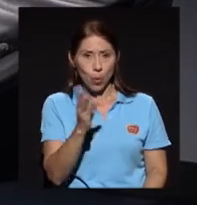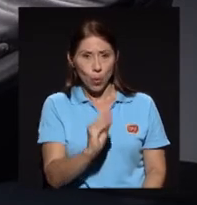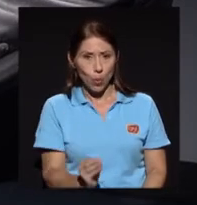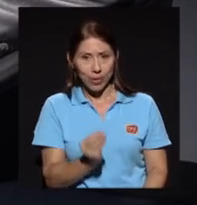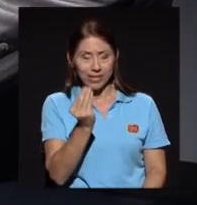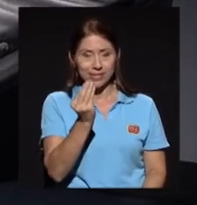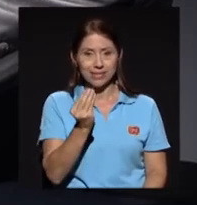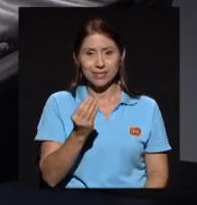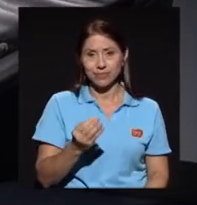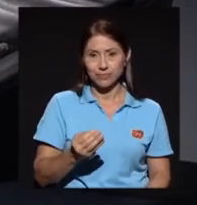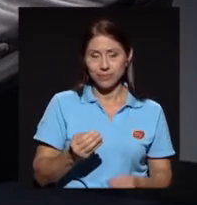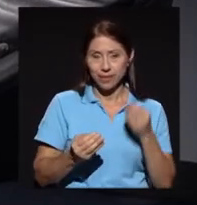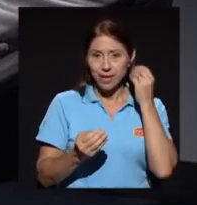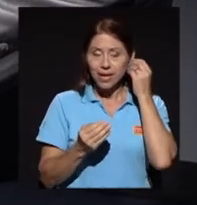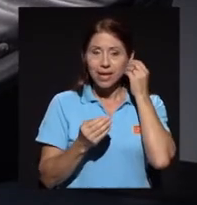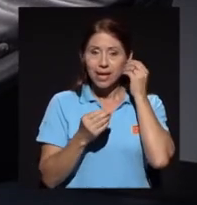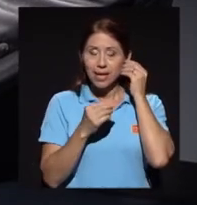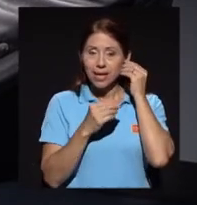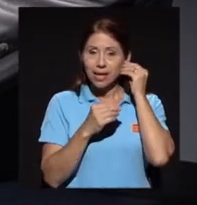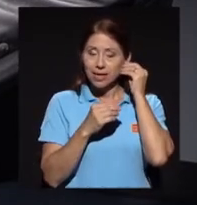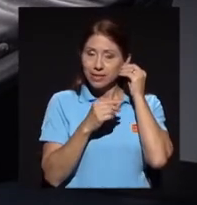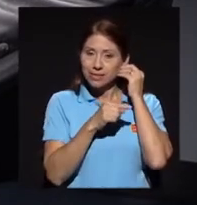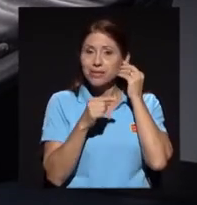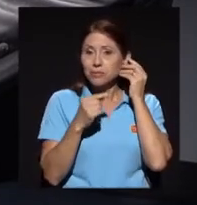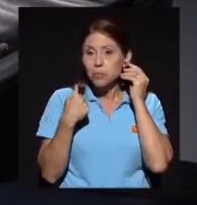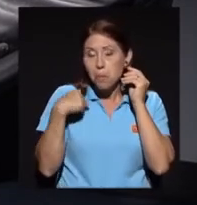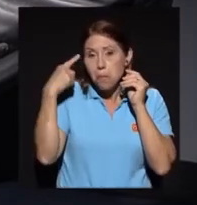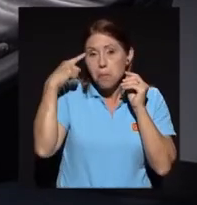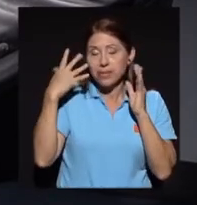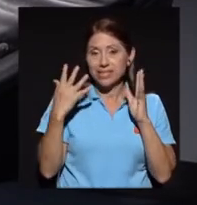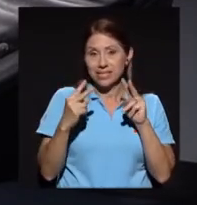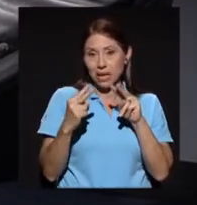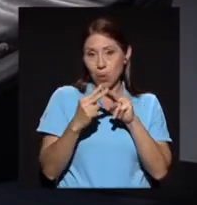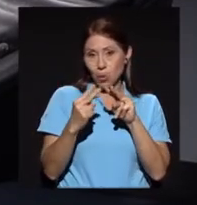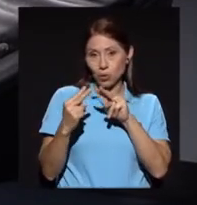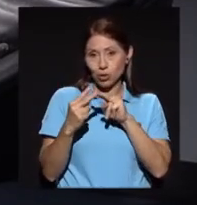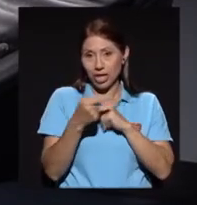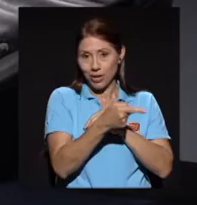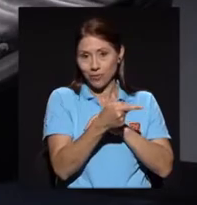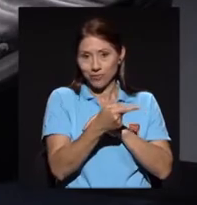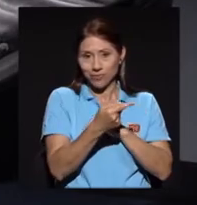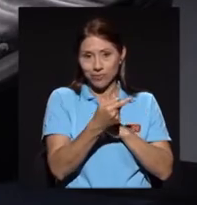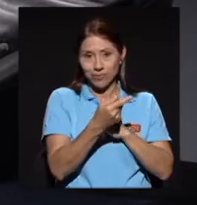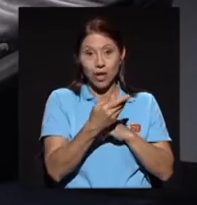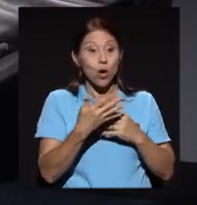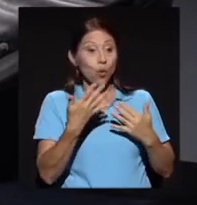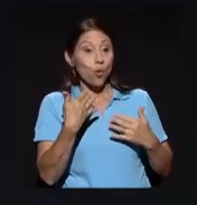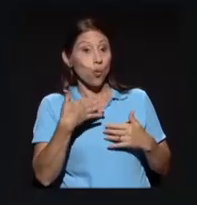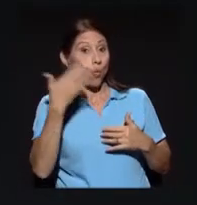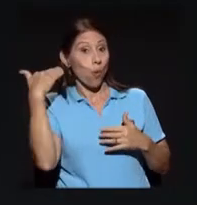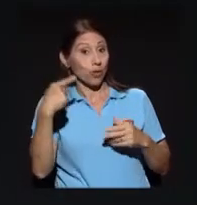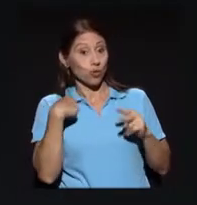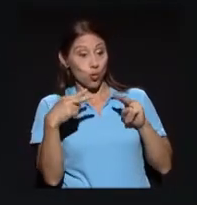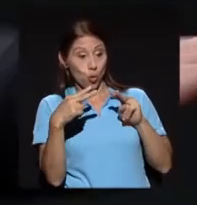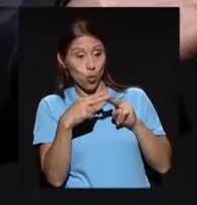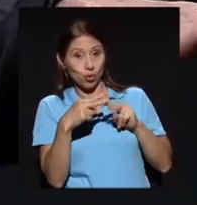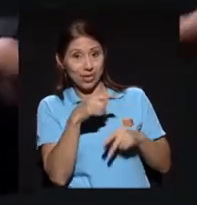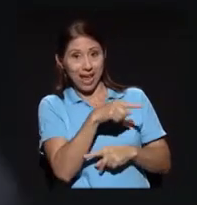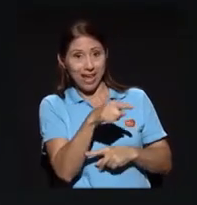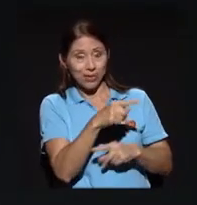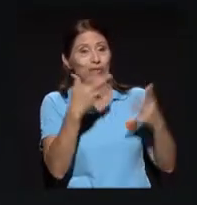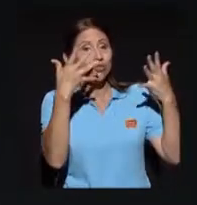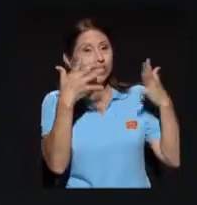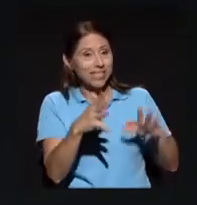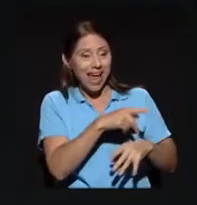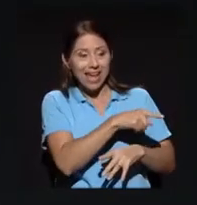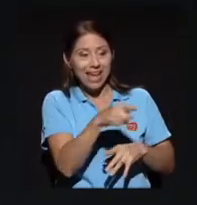jóvenes se conocieron, imagino yo, cuando yo los conocí ya ellos se conocían, entonces por eso no puedo poner la